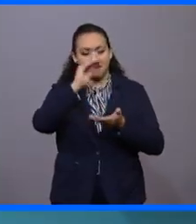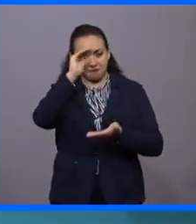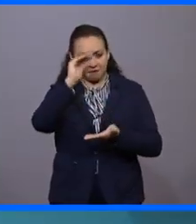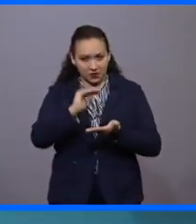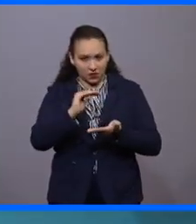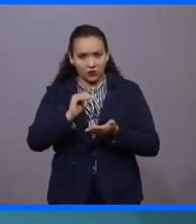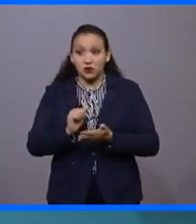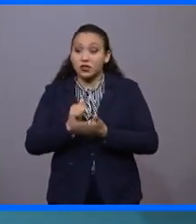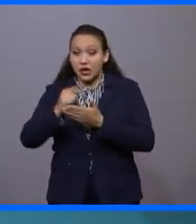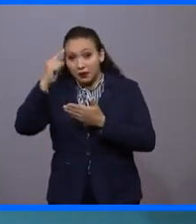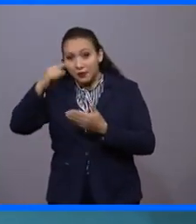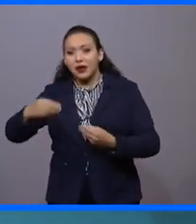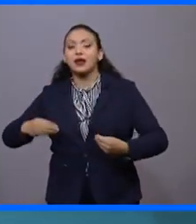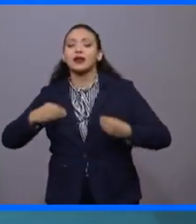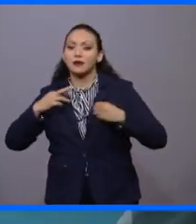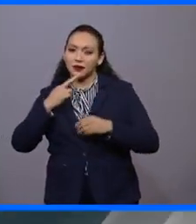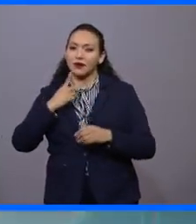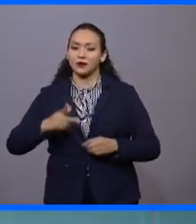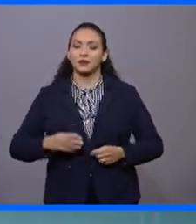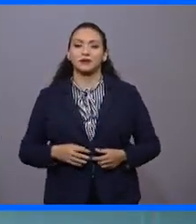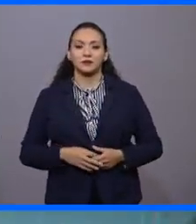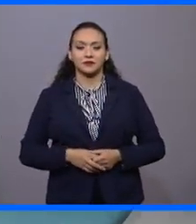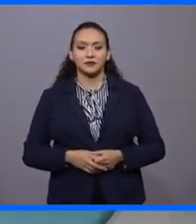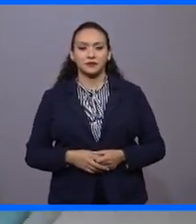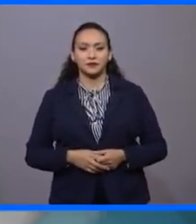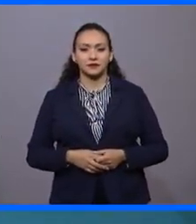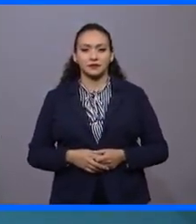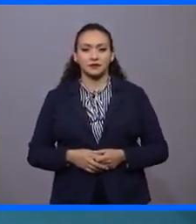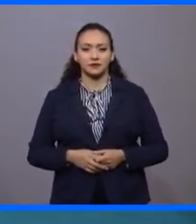mejorar las condiciones al interior de los penales.